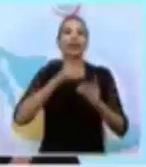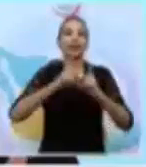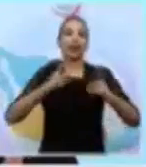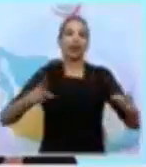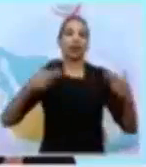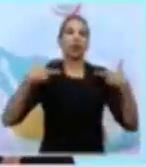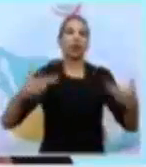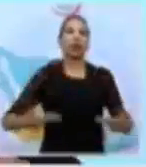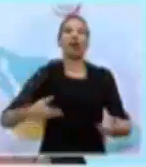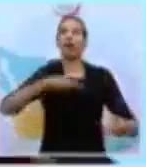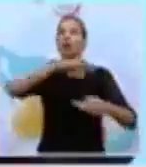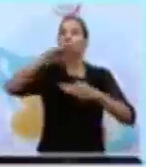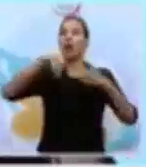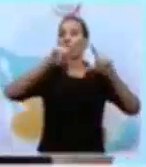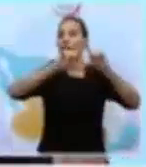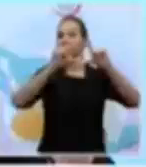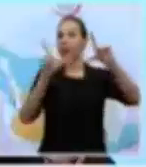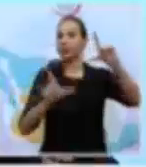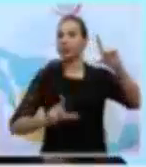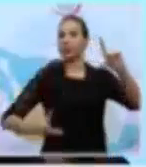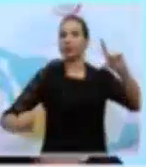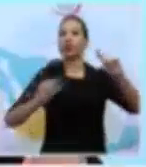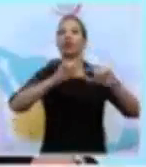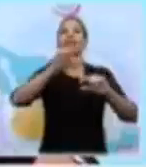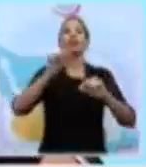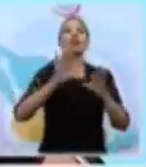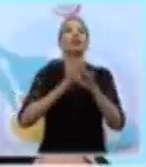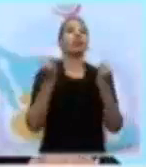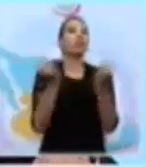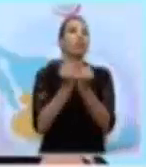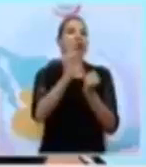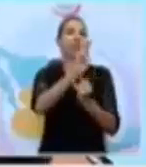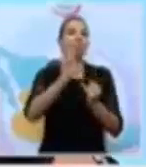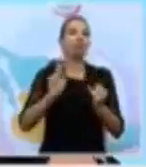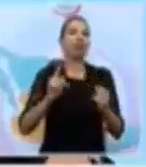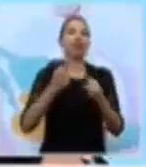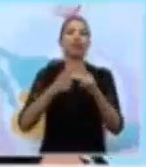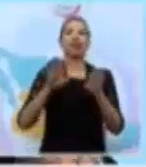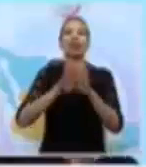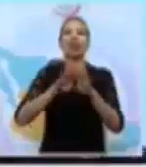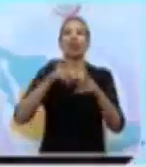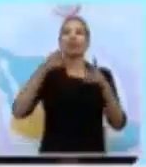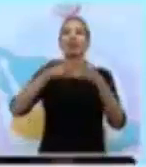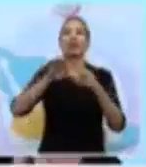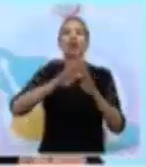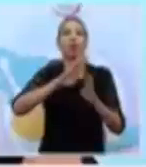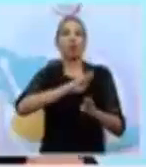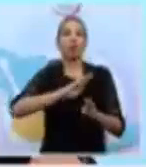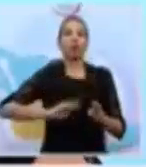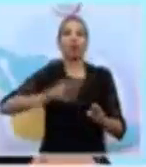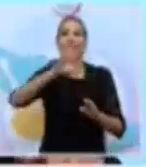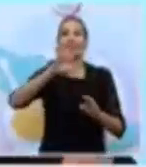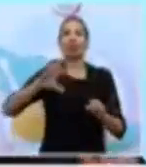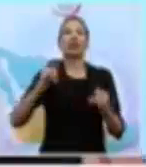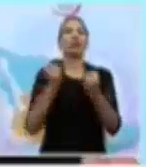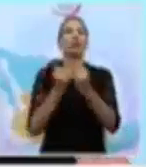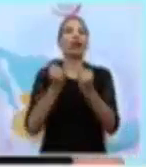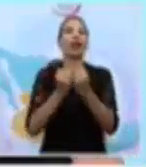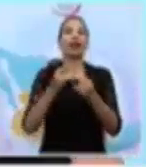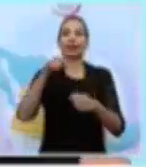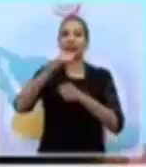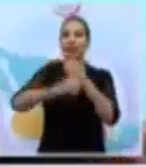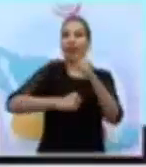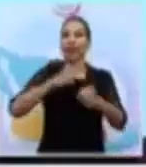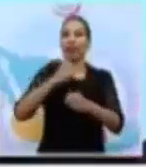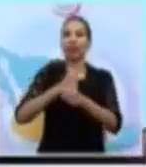todo México. Después se hizo un ejercicio parecido a nivel de municipios, que fue incluso actualizado este